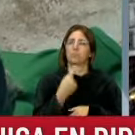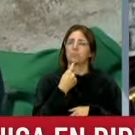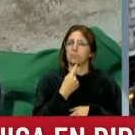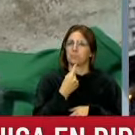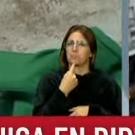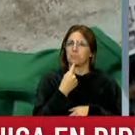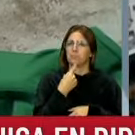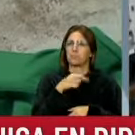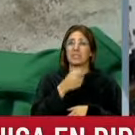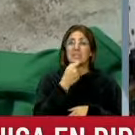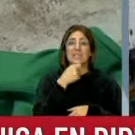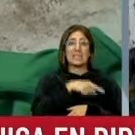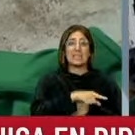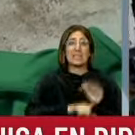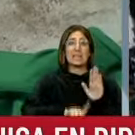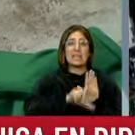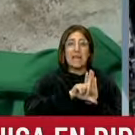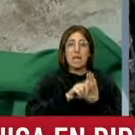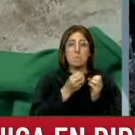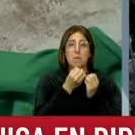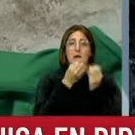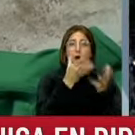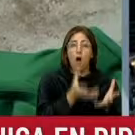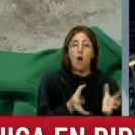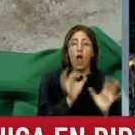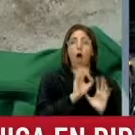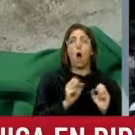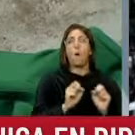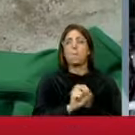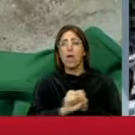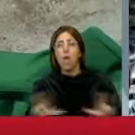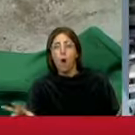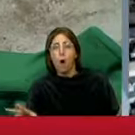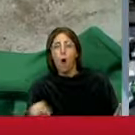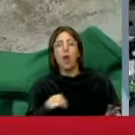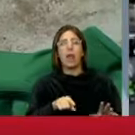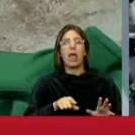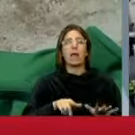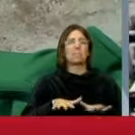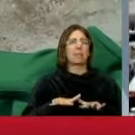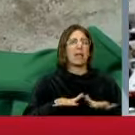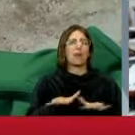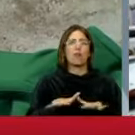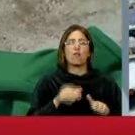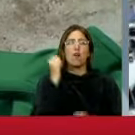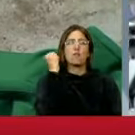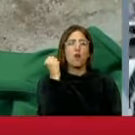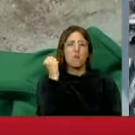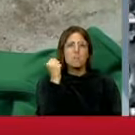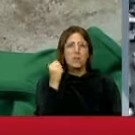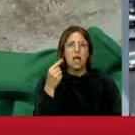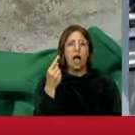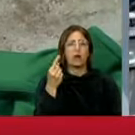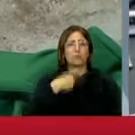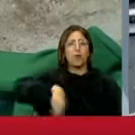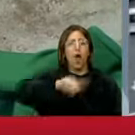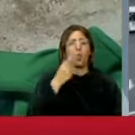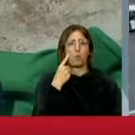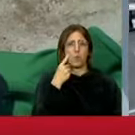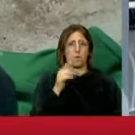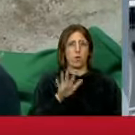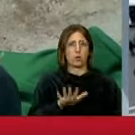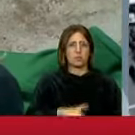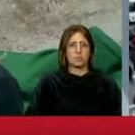para que se pudra afuera. Claro. Y una vez que se pudre afuera, adentro tienen la excusa, no, cuarto intermedio, sí, sí, porque no